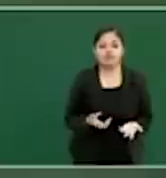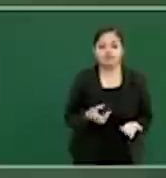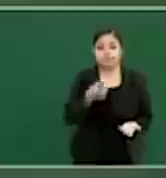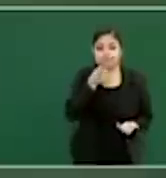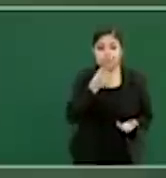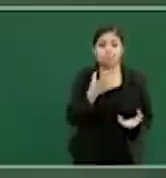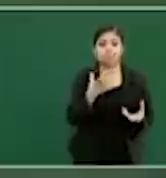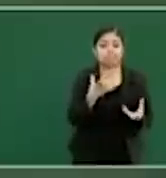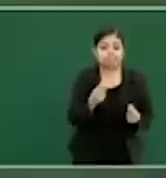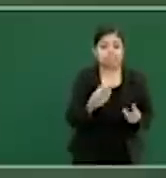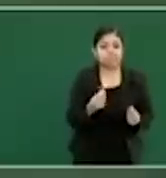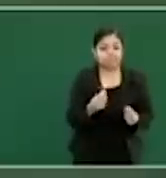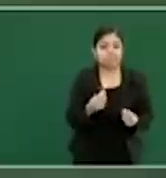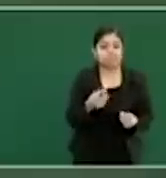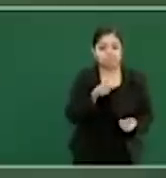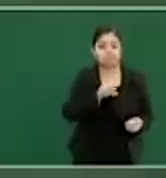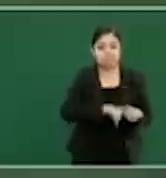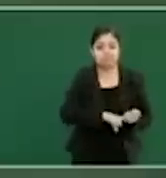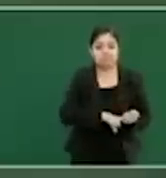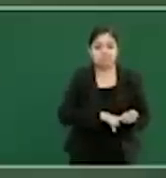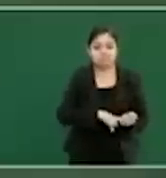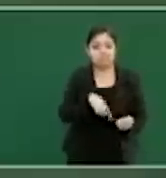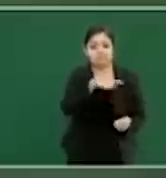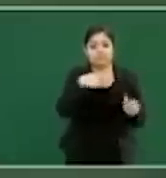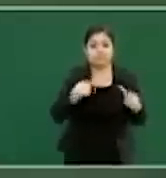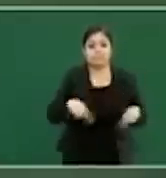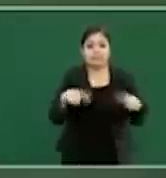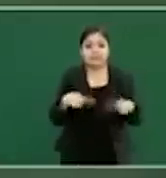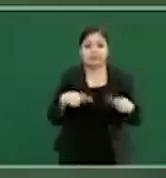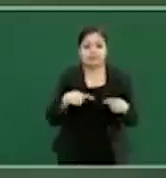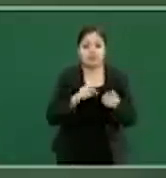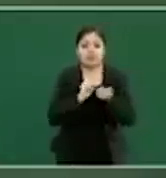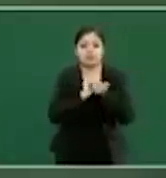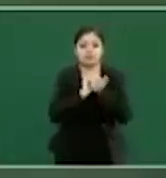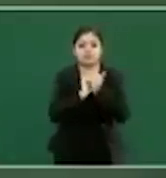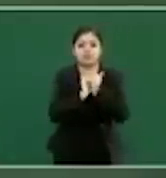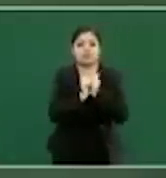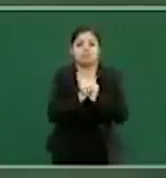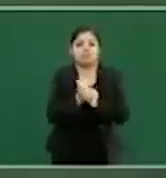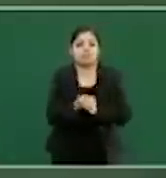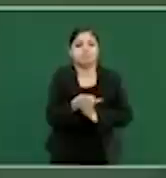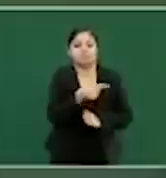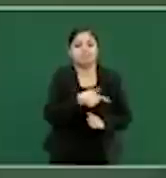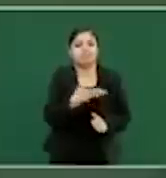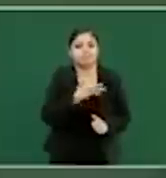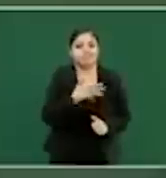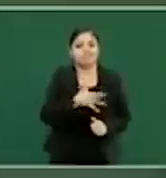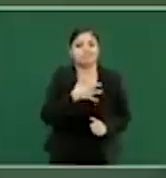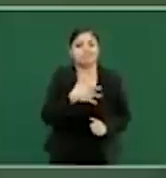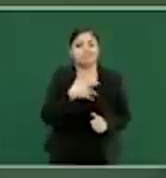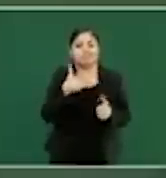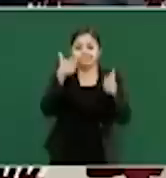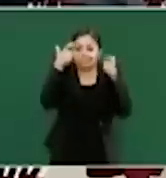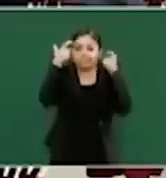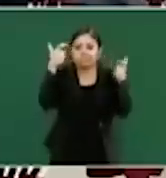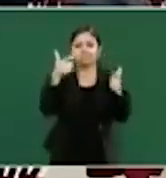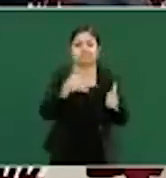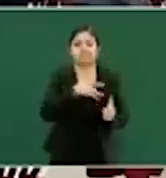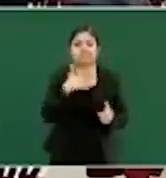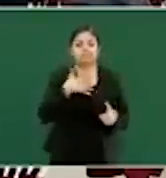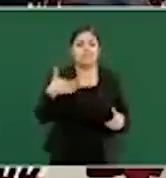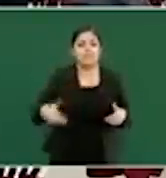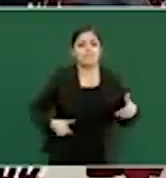se habían causado muchas molestias, que la gente ya estaba harta